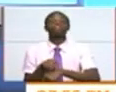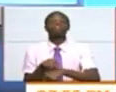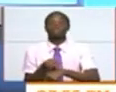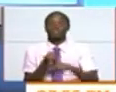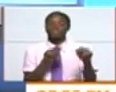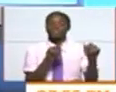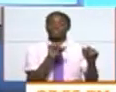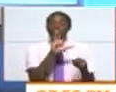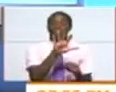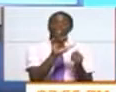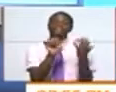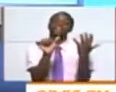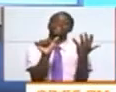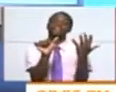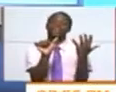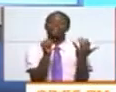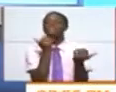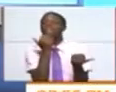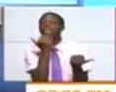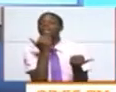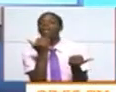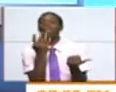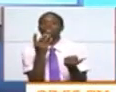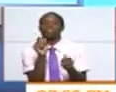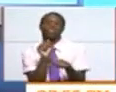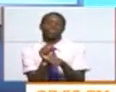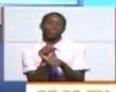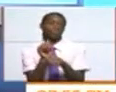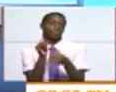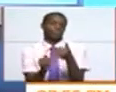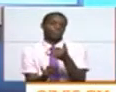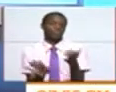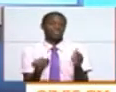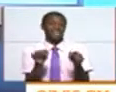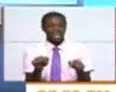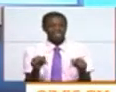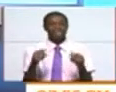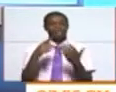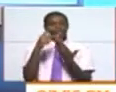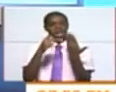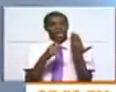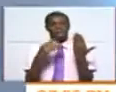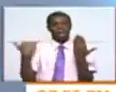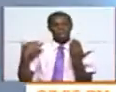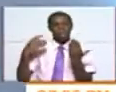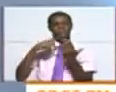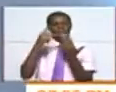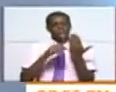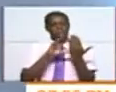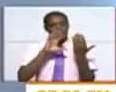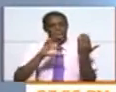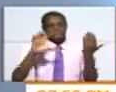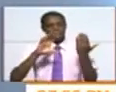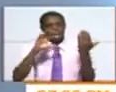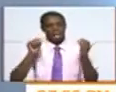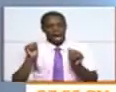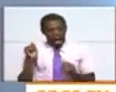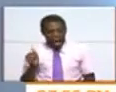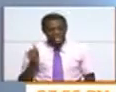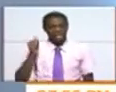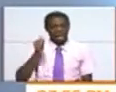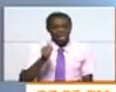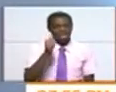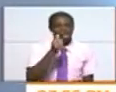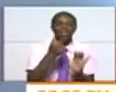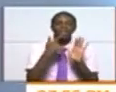56. Nos quedan 4 minutos. Tenemos que aprovechar cada uno de estos programas. Y esto yo lo digo como